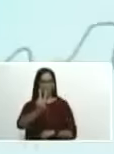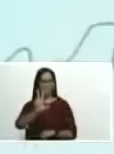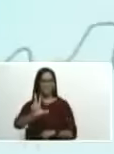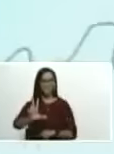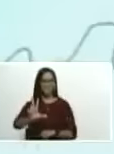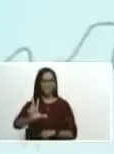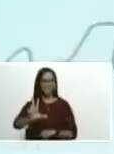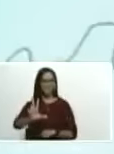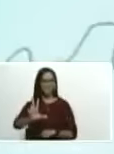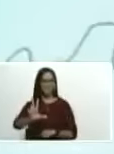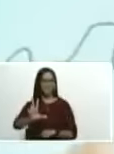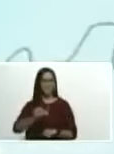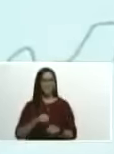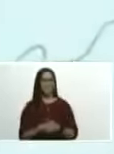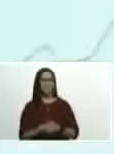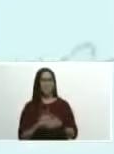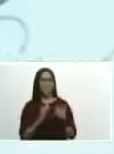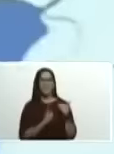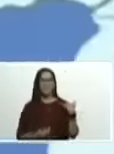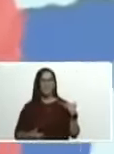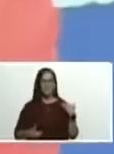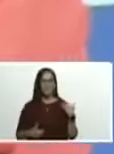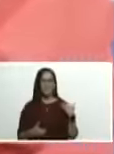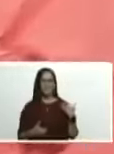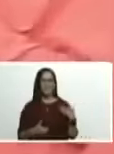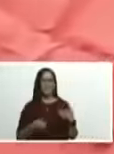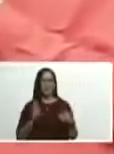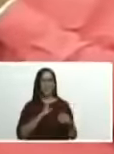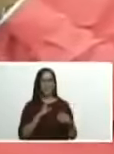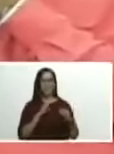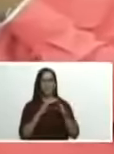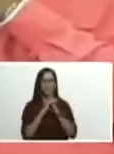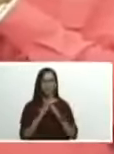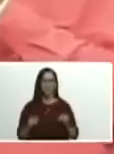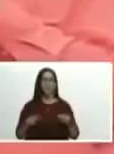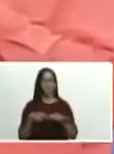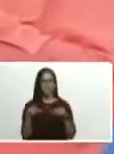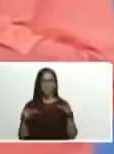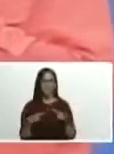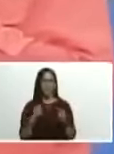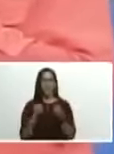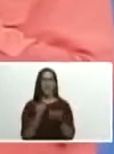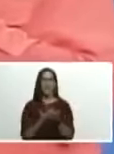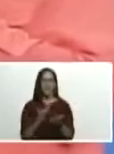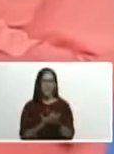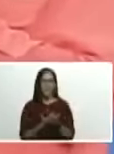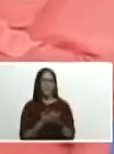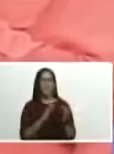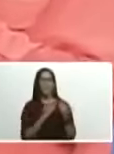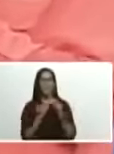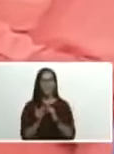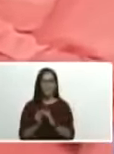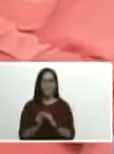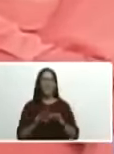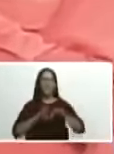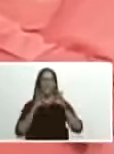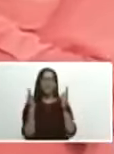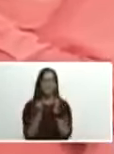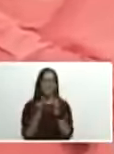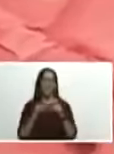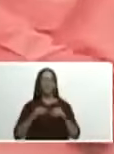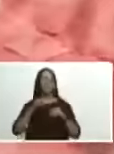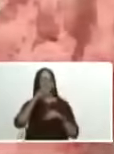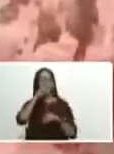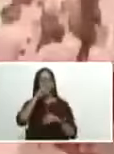a las 3. Presidente, de parte de todos los circuitos económicos comunales, a la familia